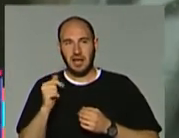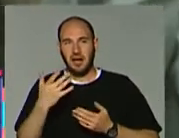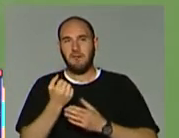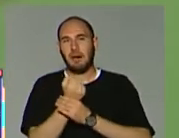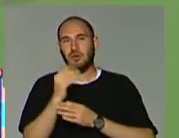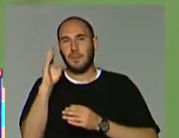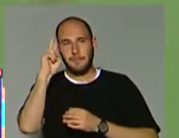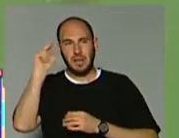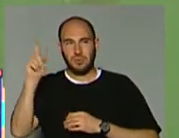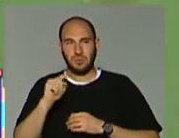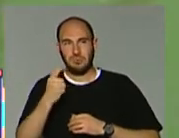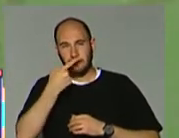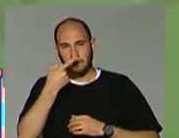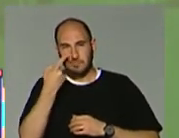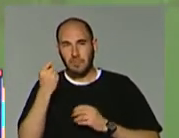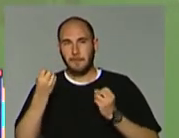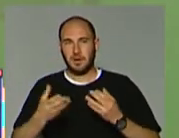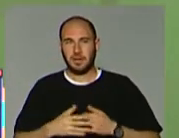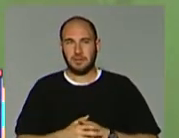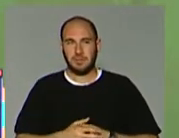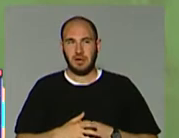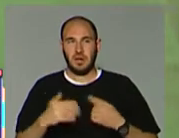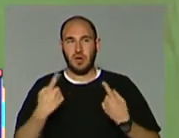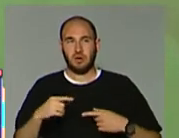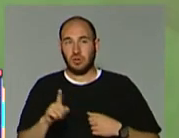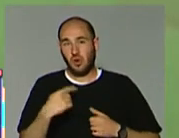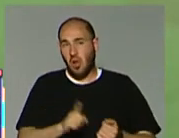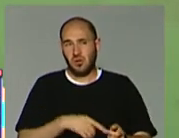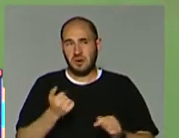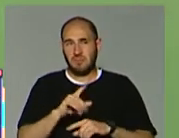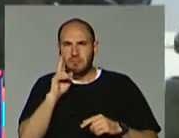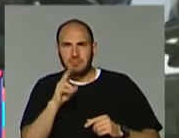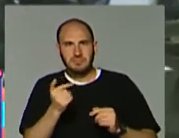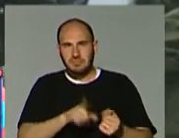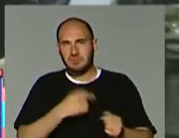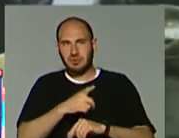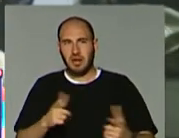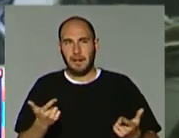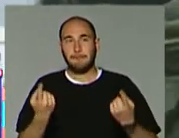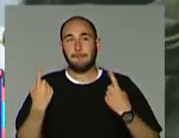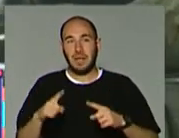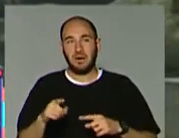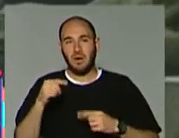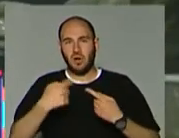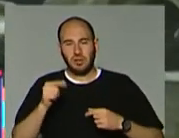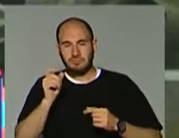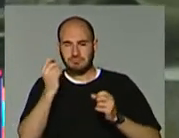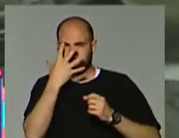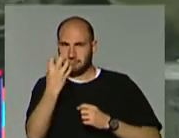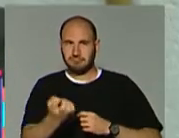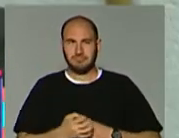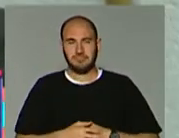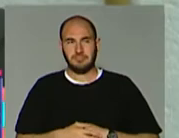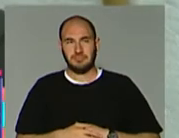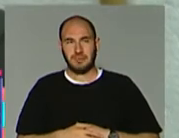peruana, y es muy interesante porque es algo a lo cual no estamos acostumbrados visualmente, pero no deja de ser algo muy llamativo y muy